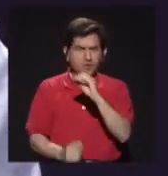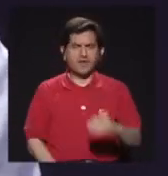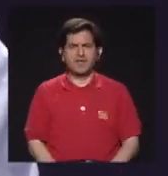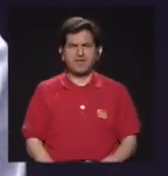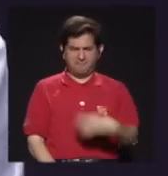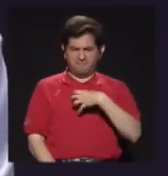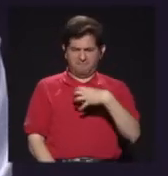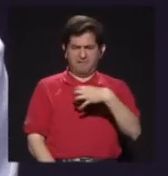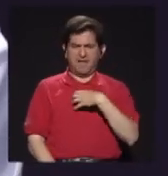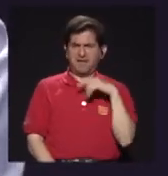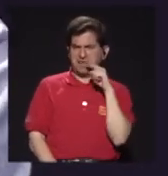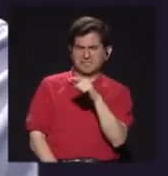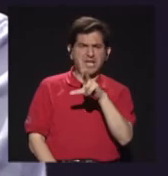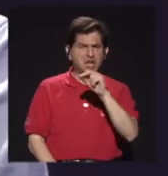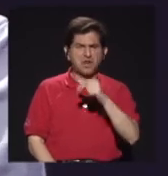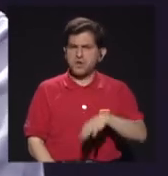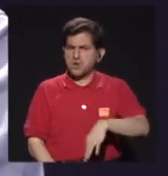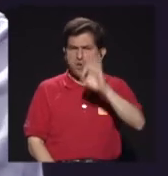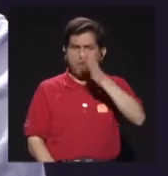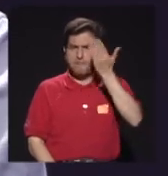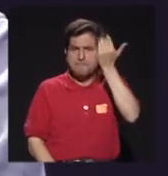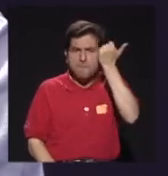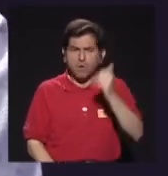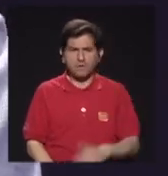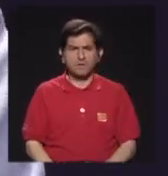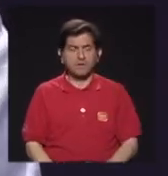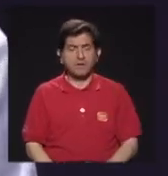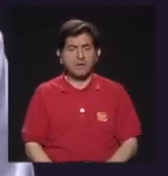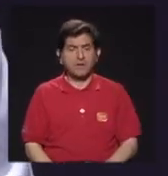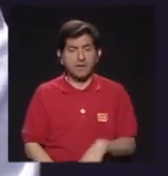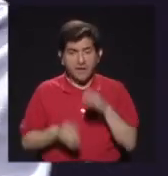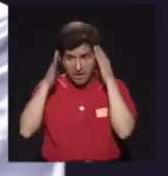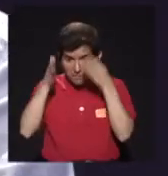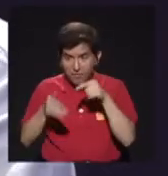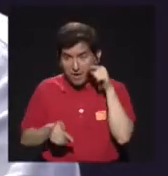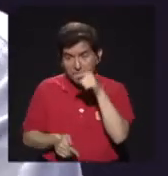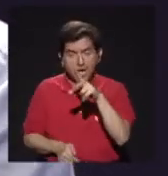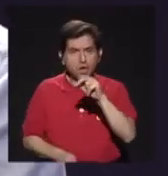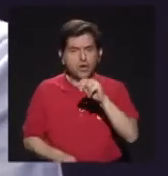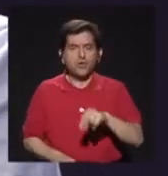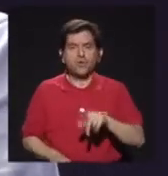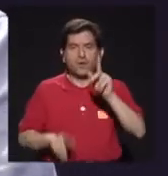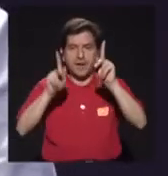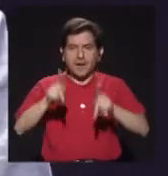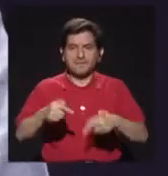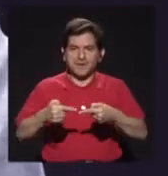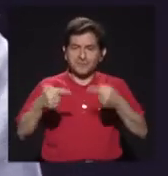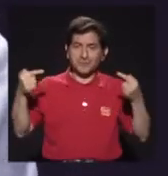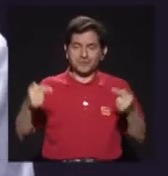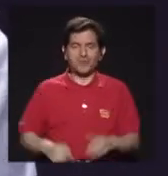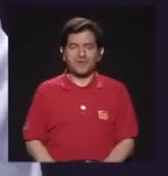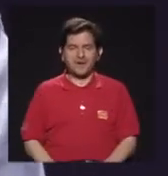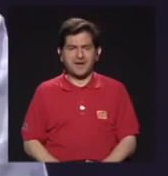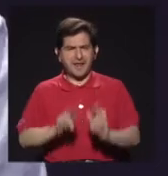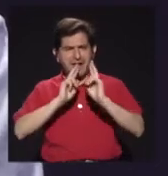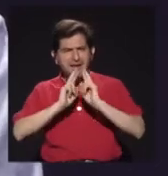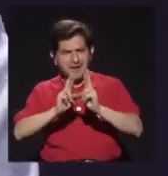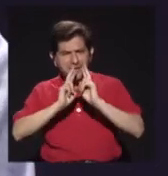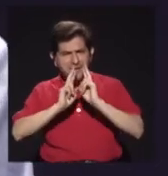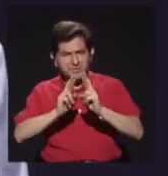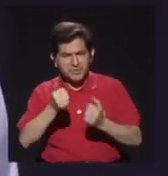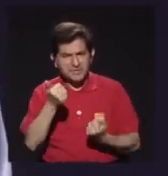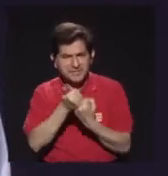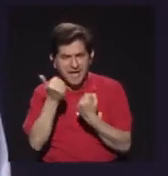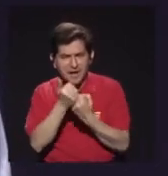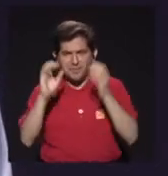porque outón solís mos no quedó electo que se centraron no en él sino en el opositor es decir las réplicas a quienes dieron o no dieron